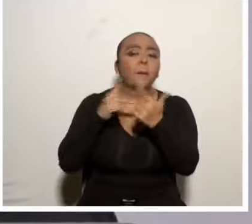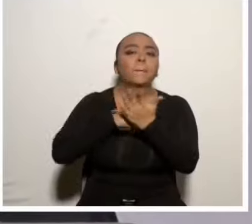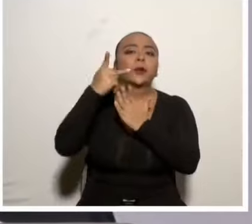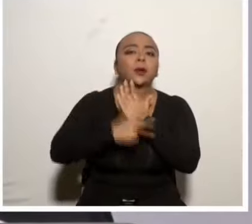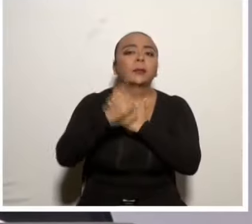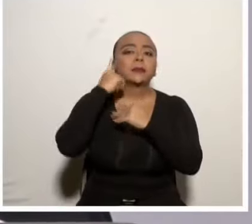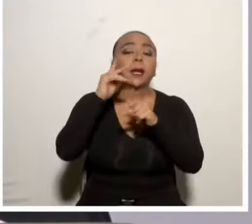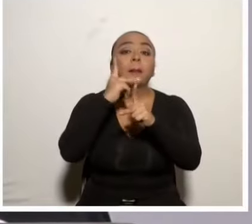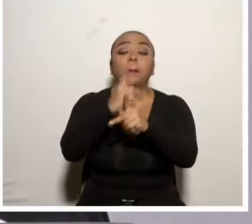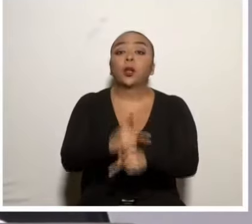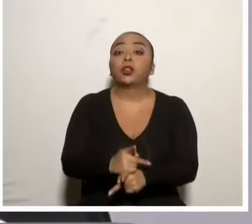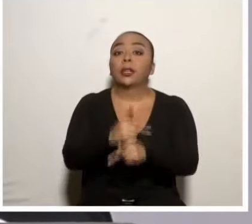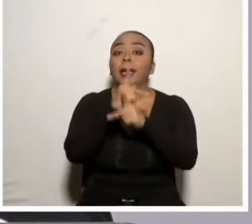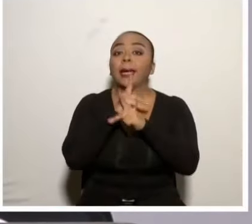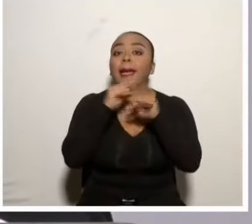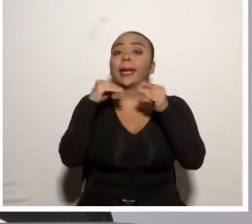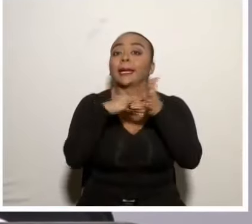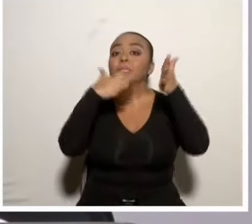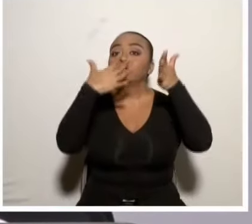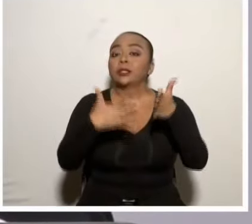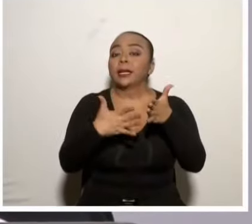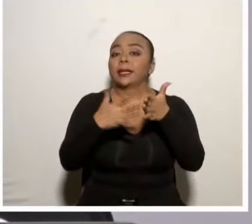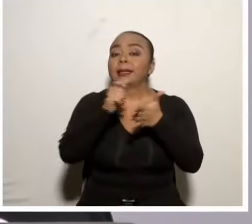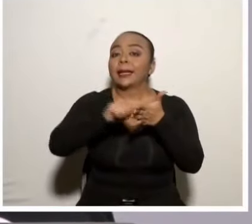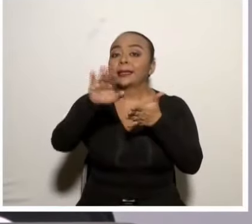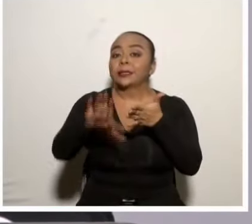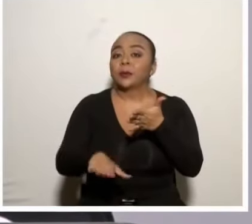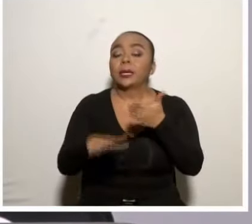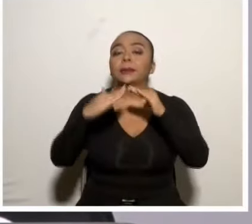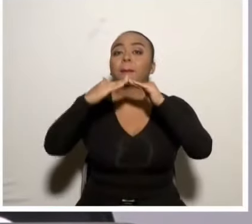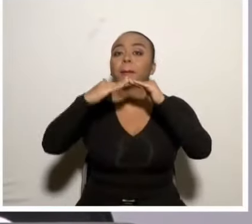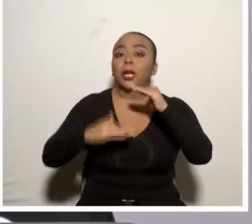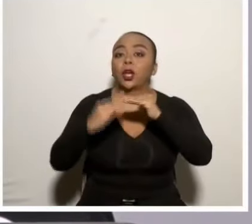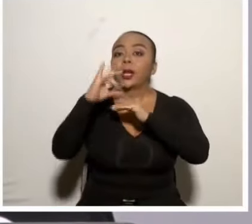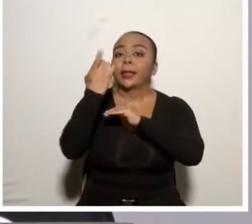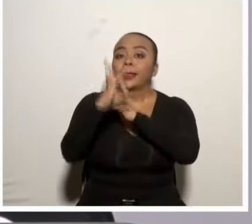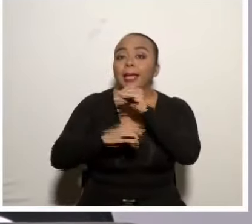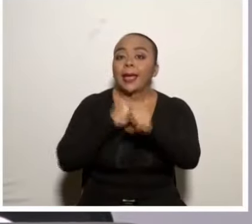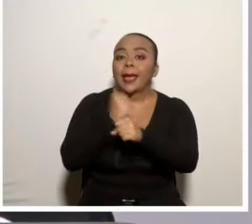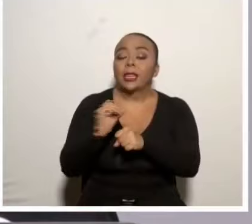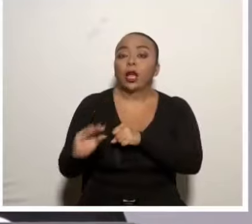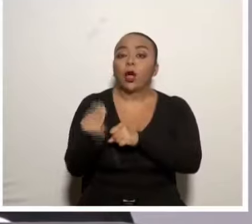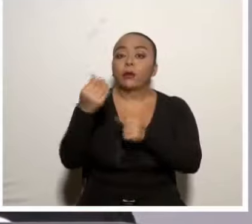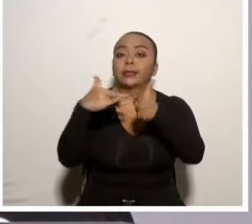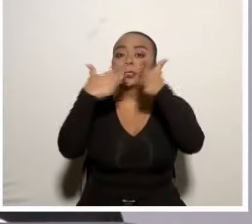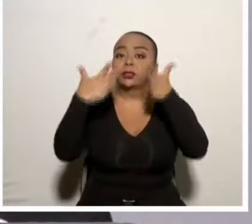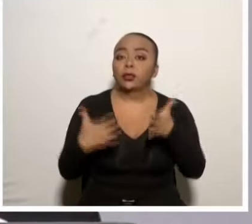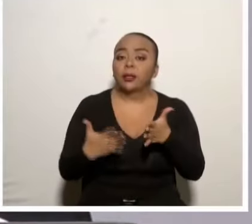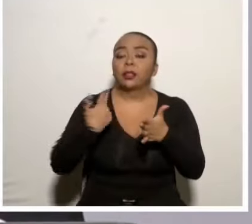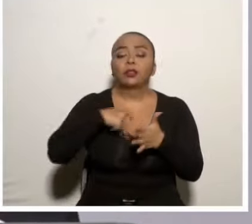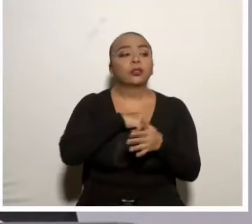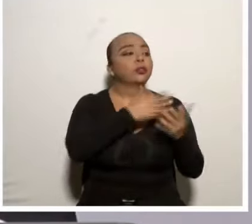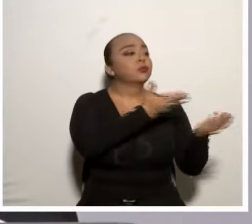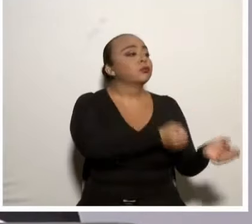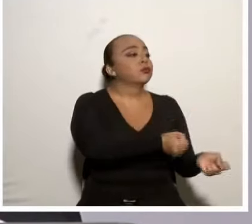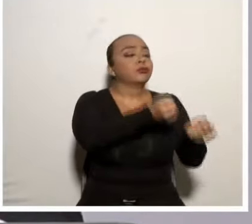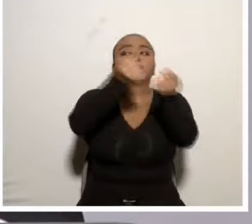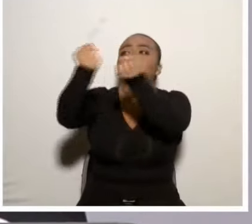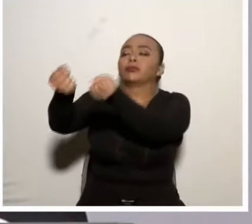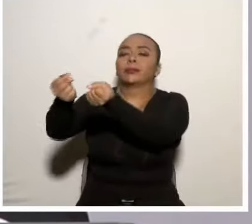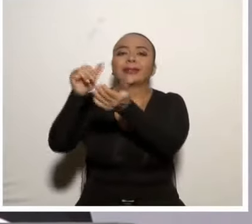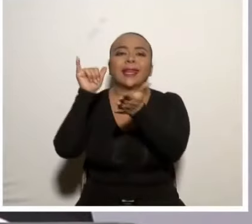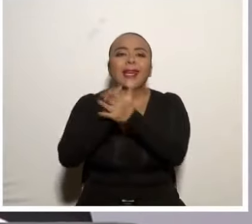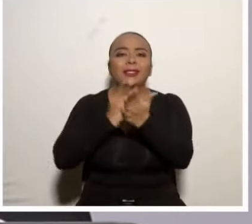para proteger a los alumnos de las escuelas, los menores, los jóvenes, los estudiantes, los entregamos.